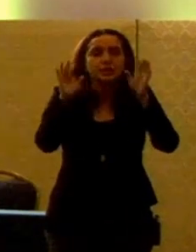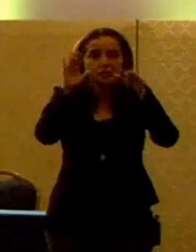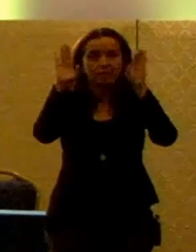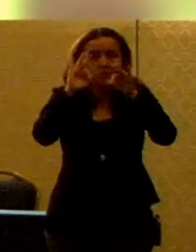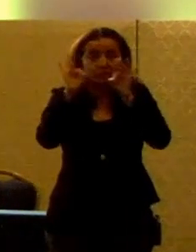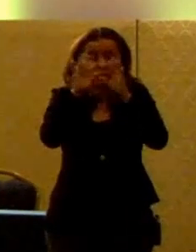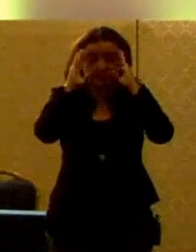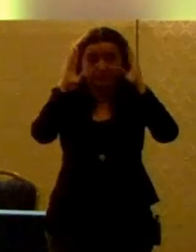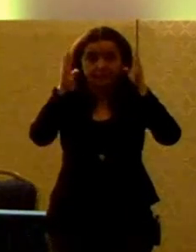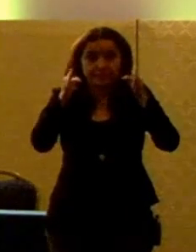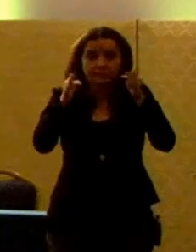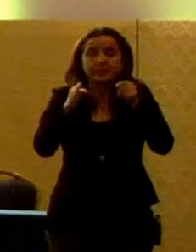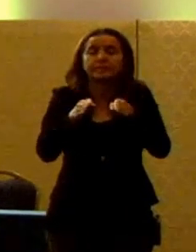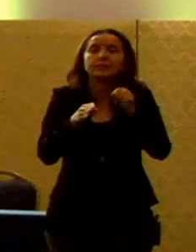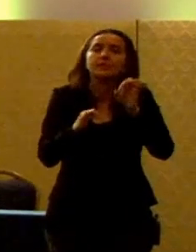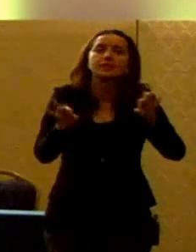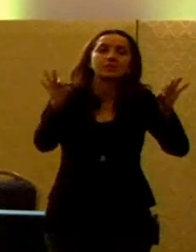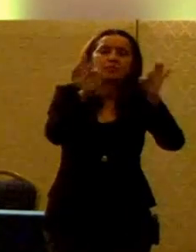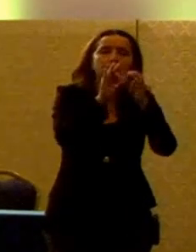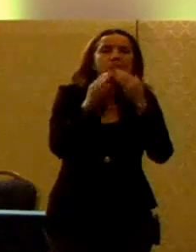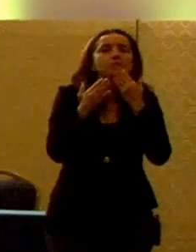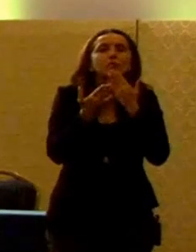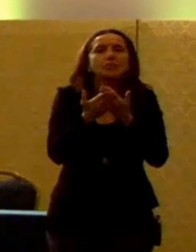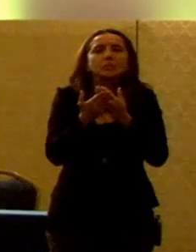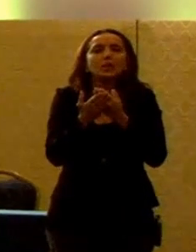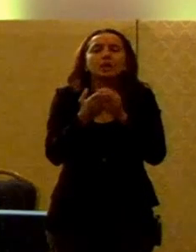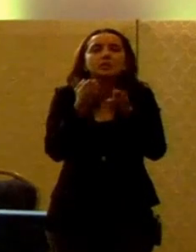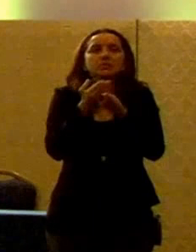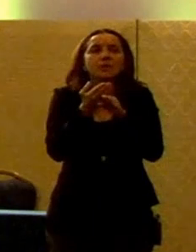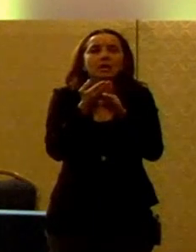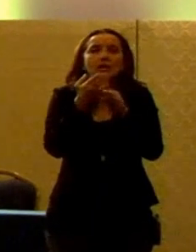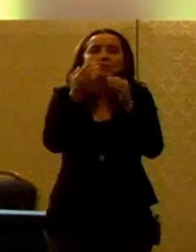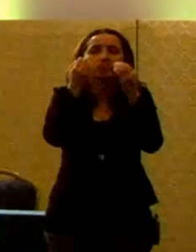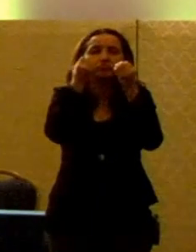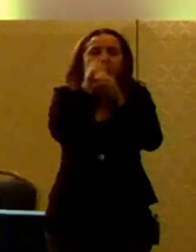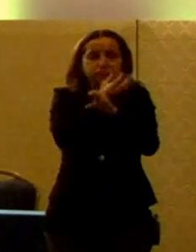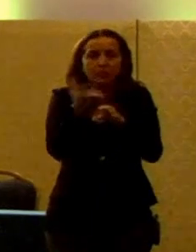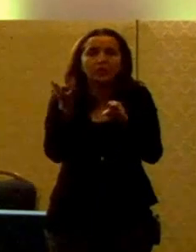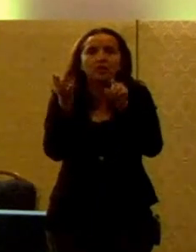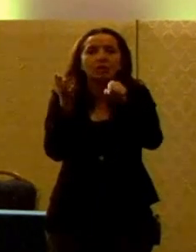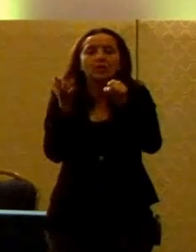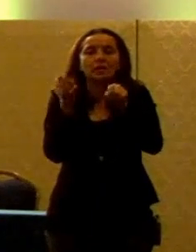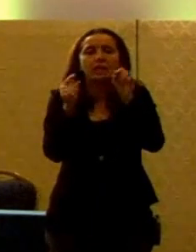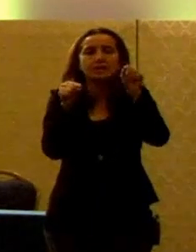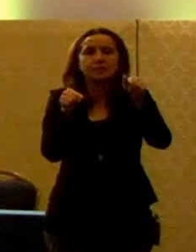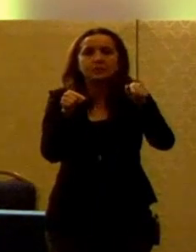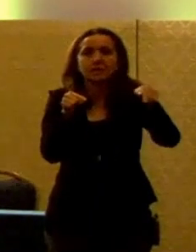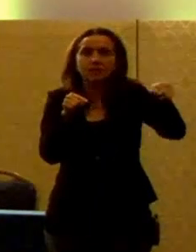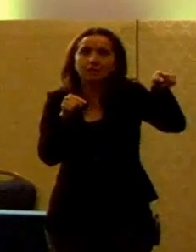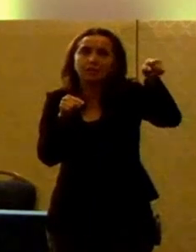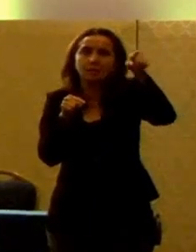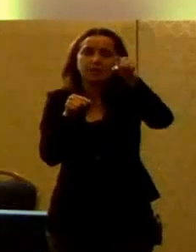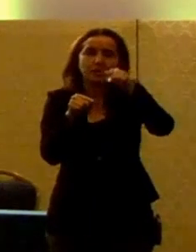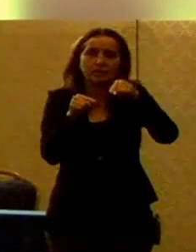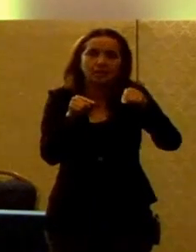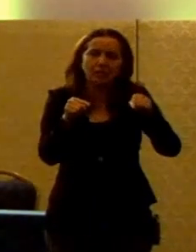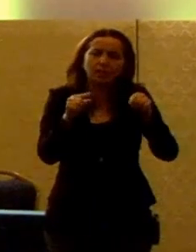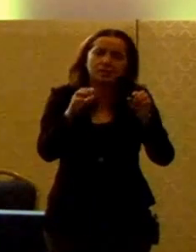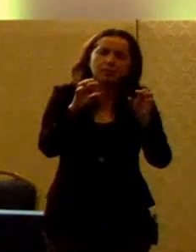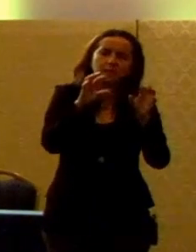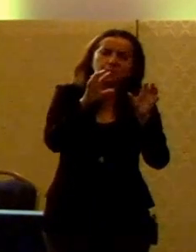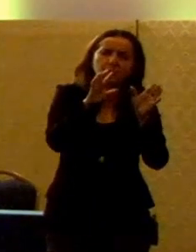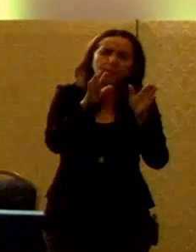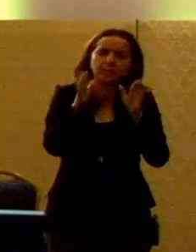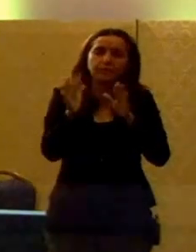en el sector primario. Como conclusiones les diría que esta parte, este 3 aquí lo modifiqué,